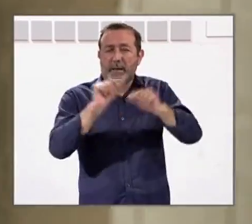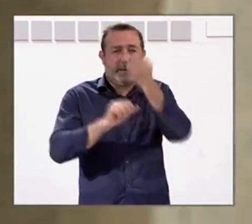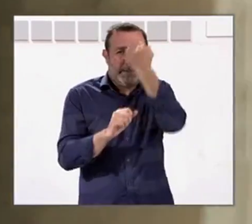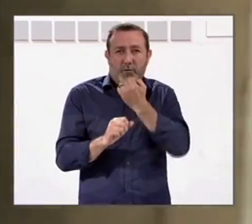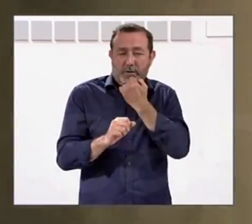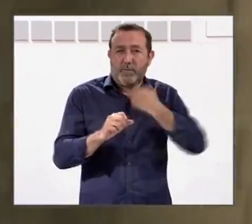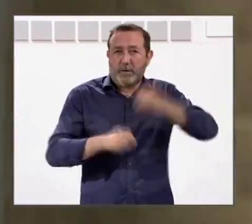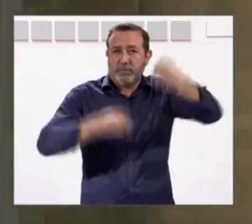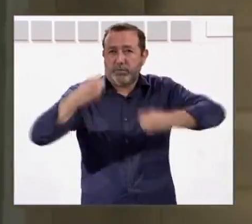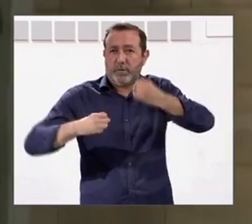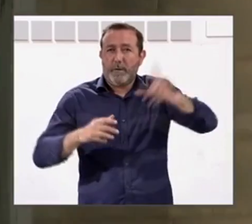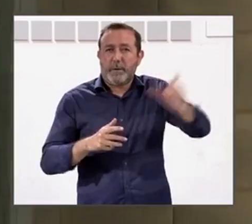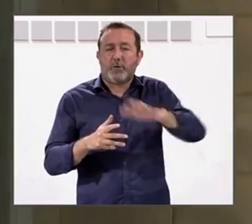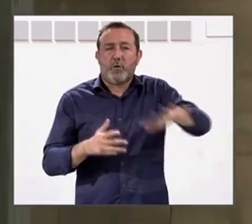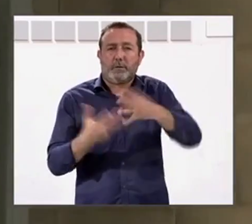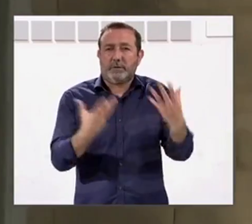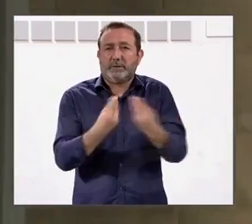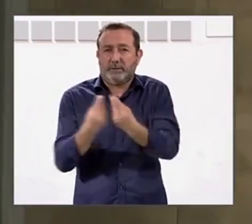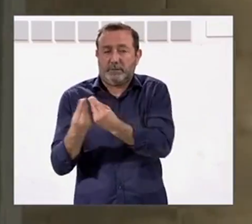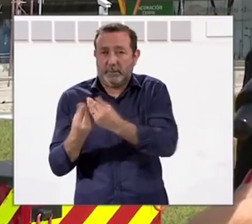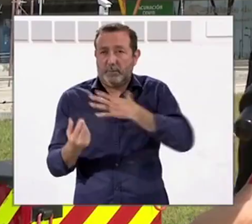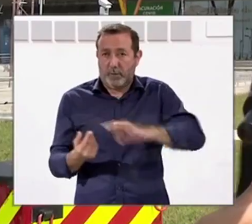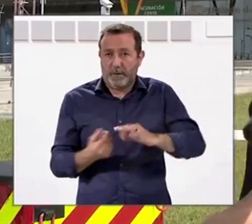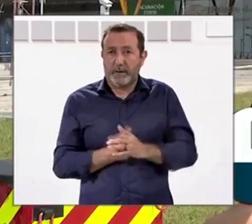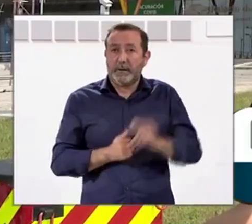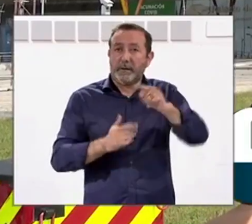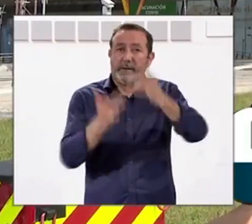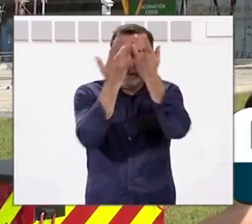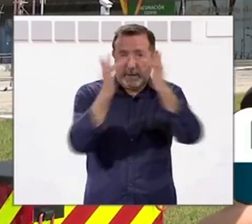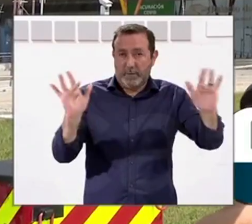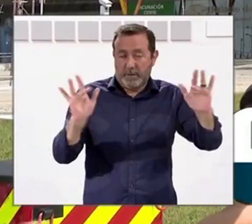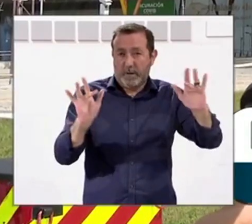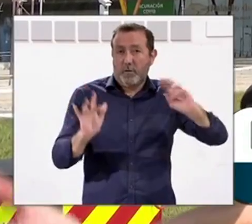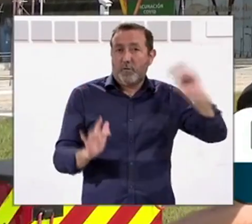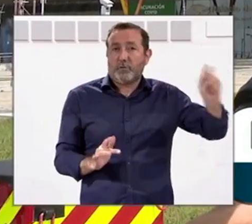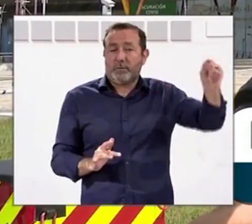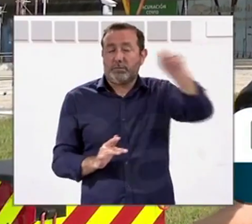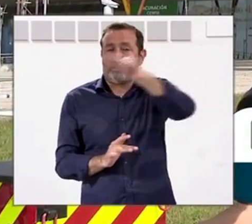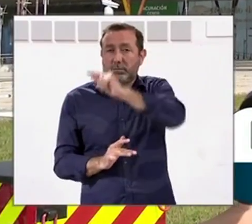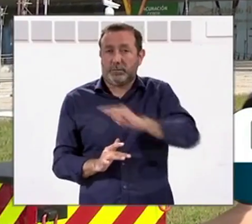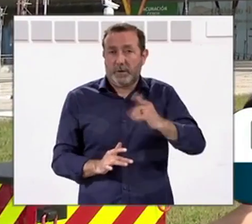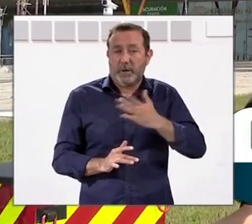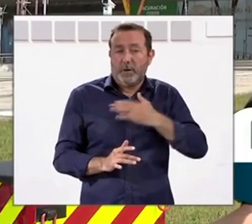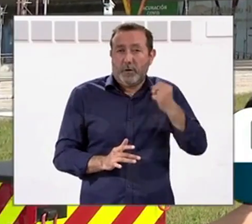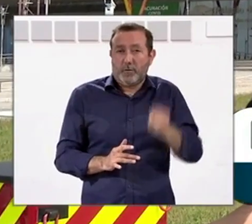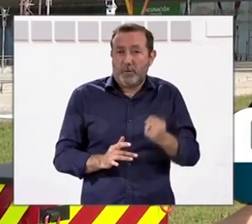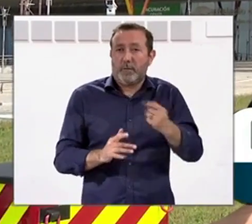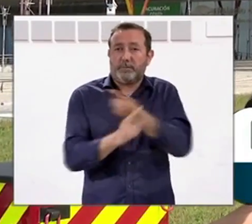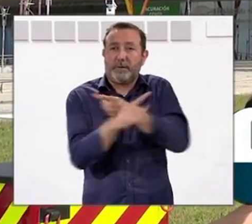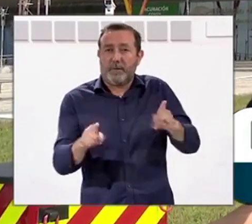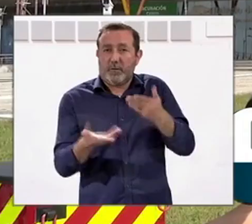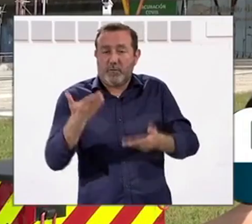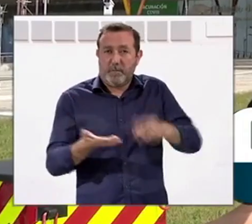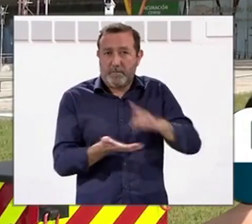gran presencia de personas. Lo que se trata de concienciar a otros municipios que no tienen la conciencia tan alta como Málaga sobre